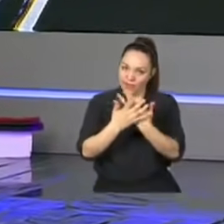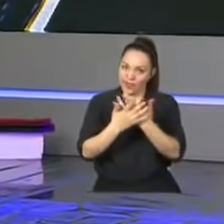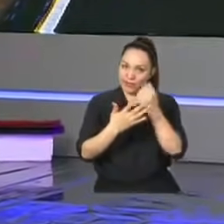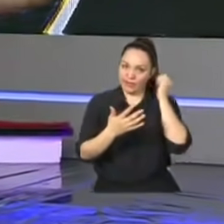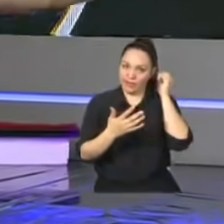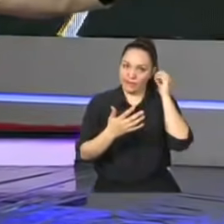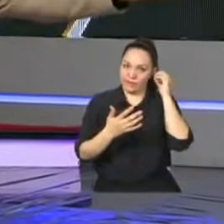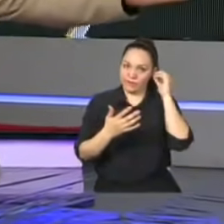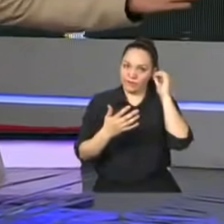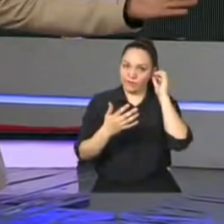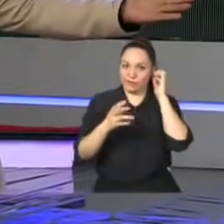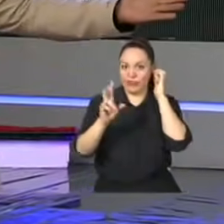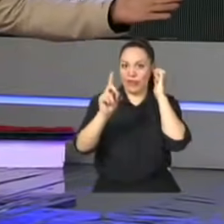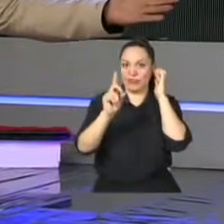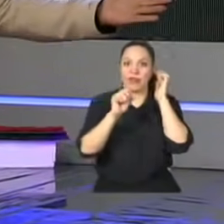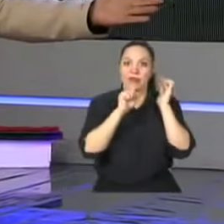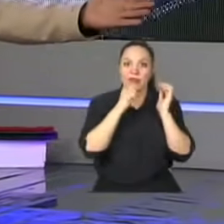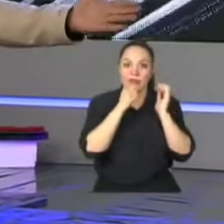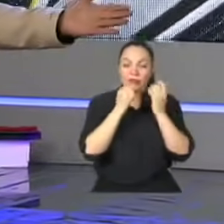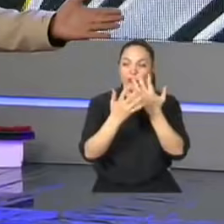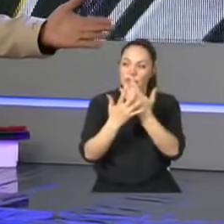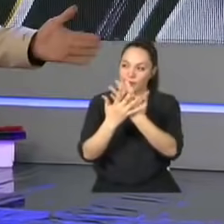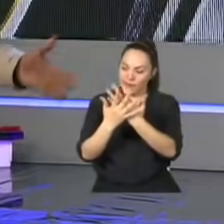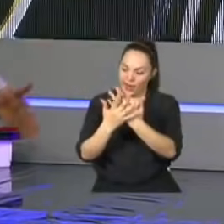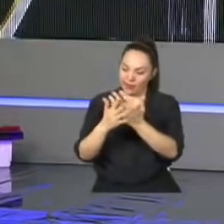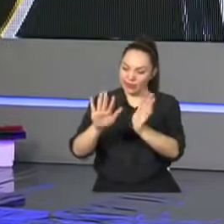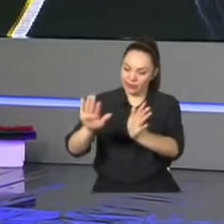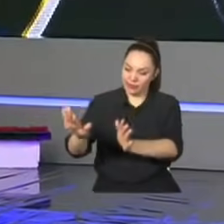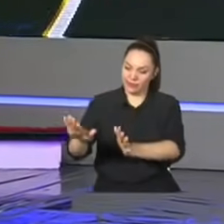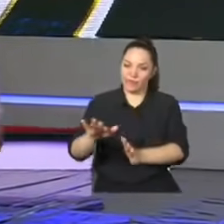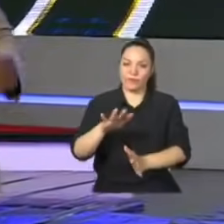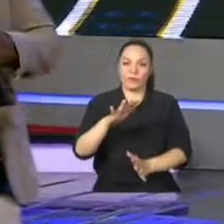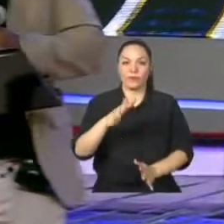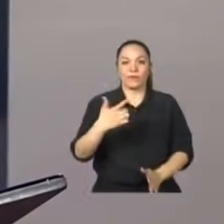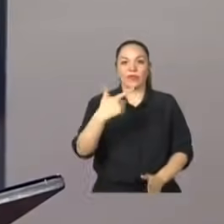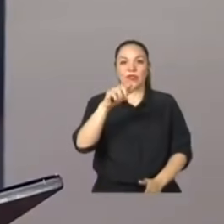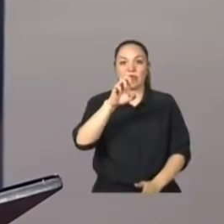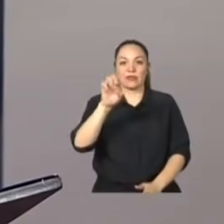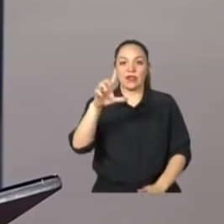favor, tiene 30 segundos en un momento más. Voy con Giselle, 5 segundos.